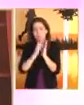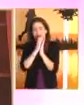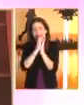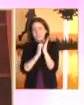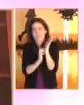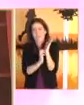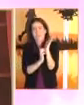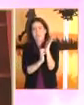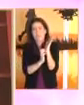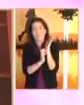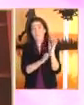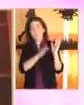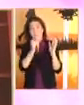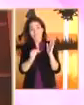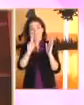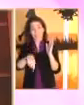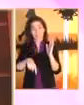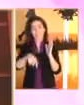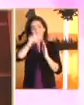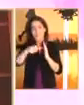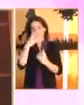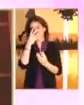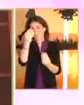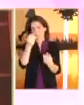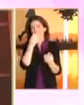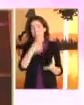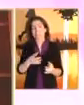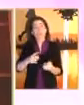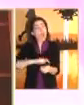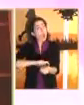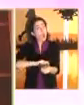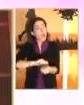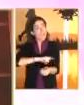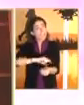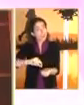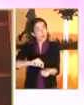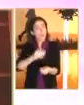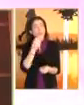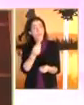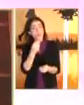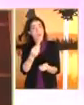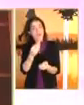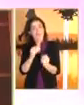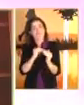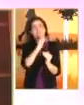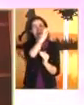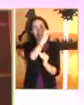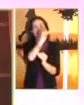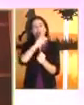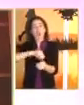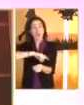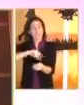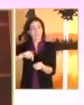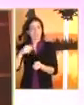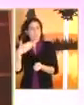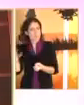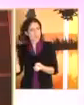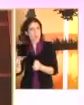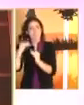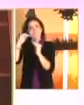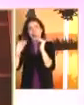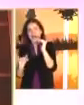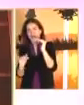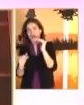entiende, contribuyen a aumentar ligeramente el colesterol bueno, pero disminuyen el colesterol malo. Y además son